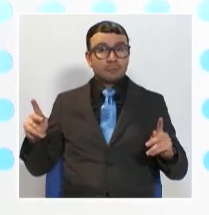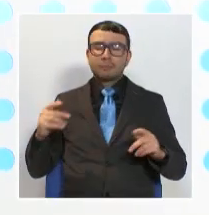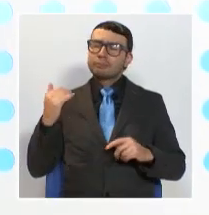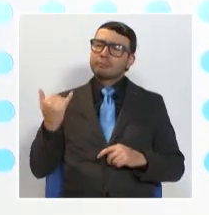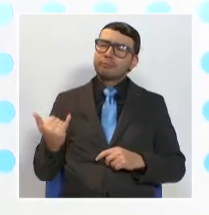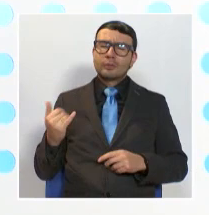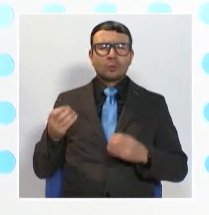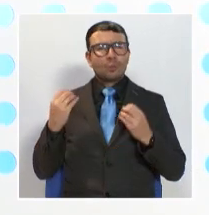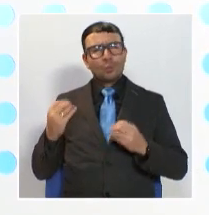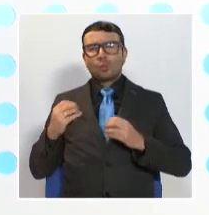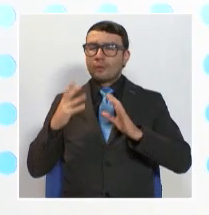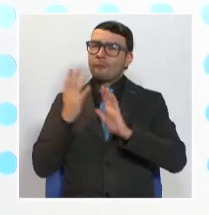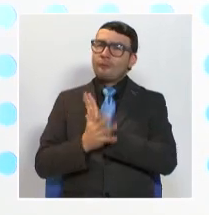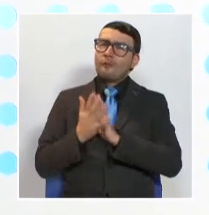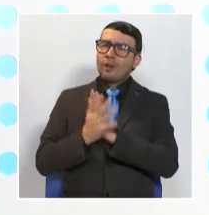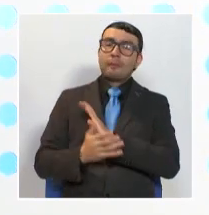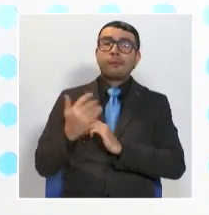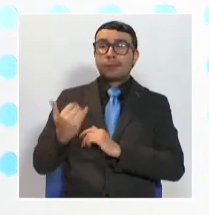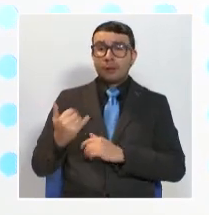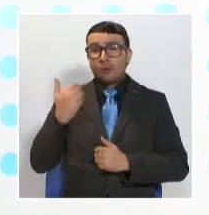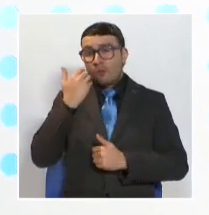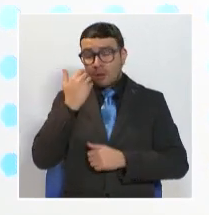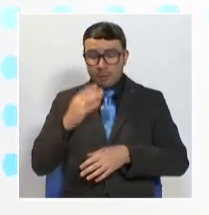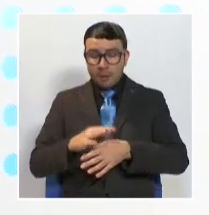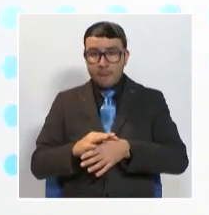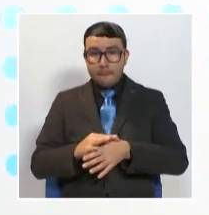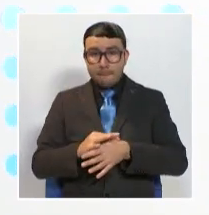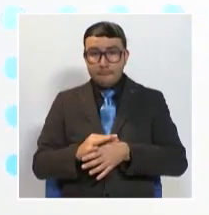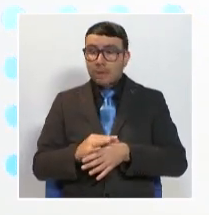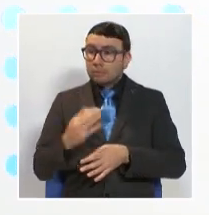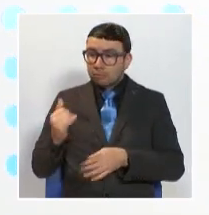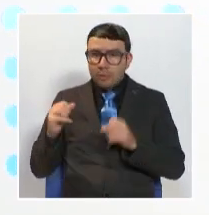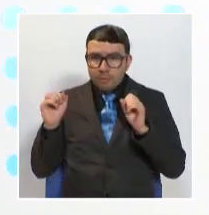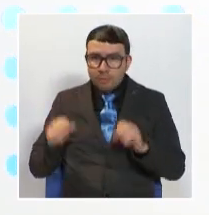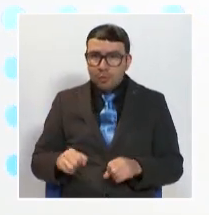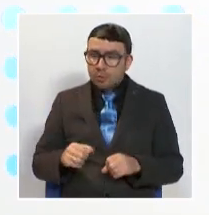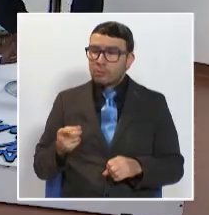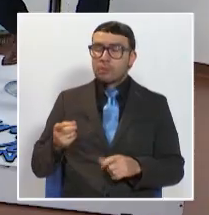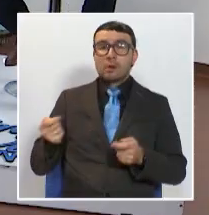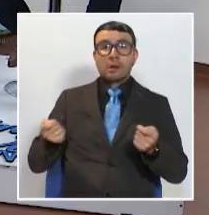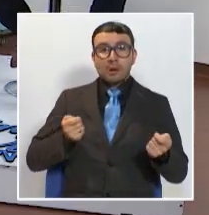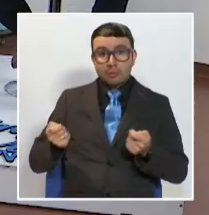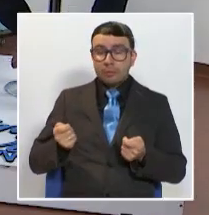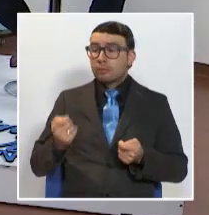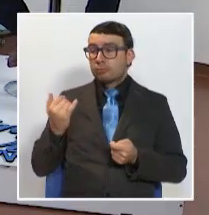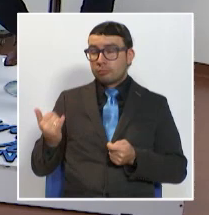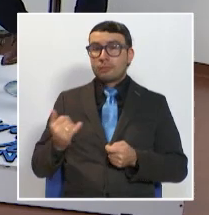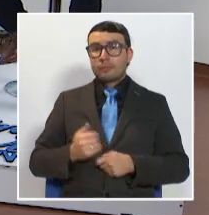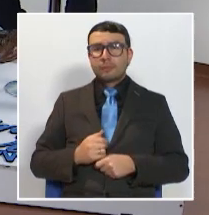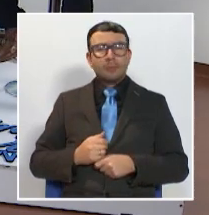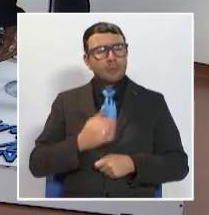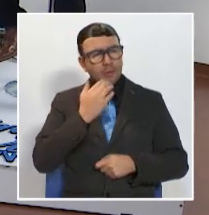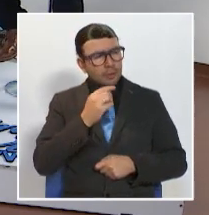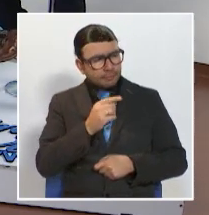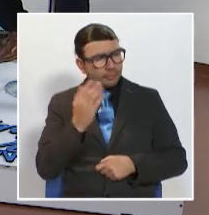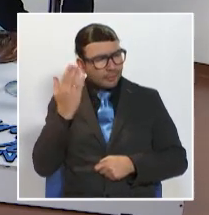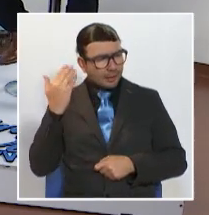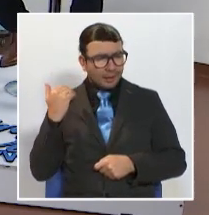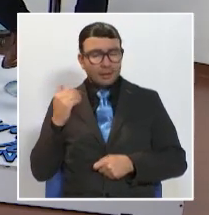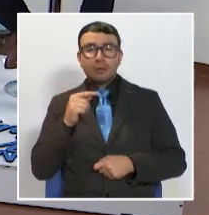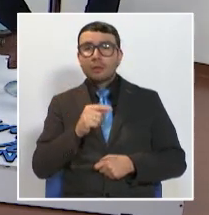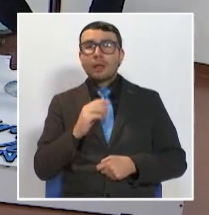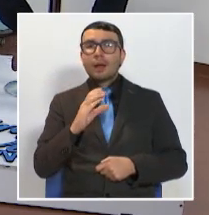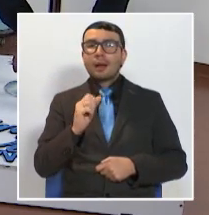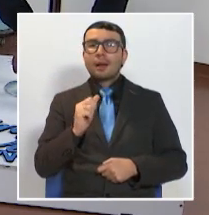tantas enfermedades que hay en la piel y como las posibilidades tanto de diagnóstico y de tratamiento. Estábamos, Carolina, ahora en donde